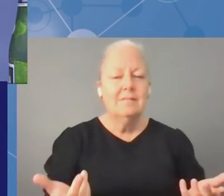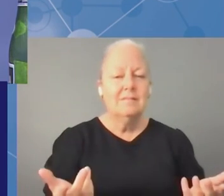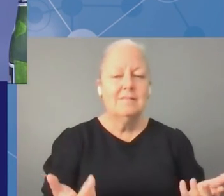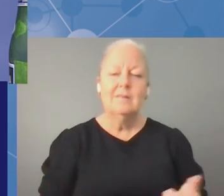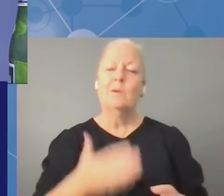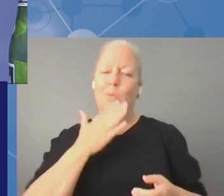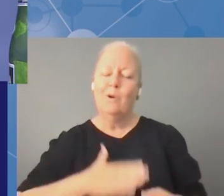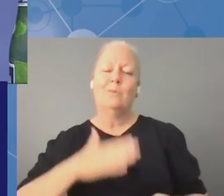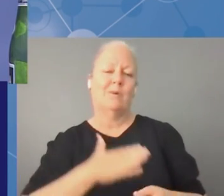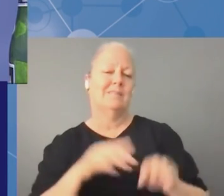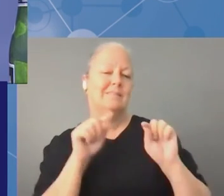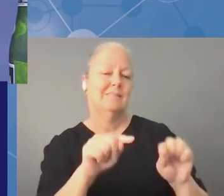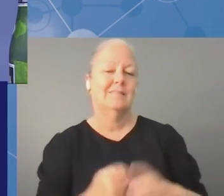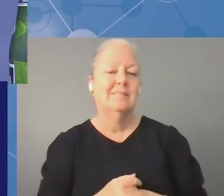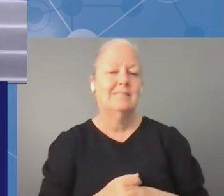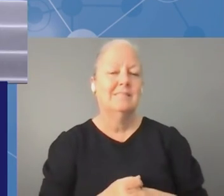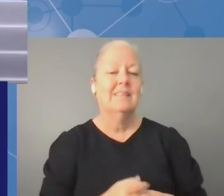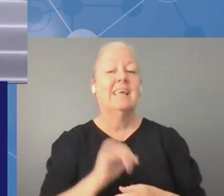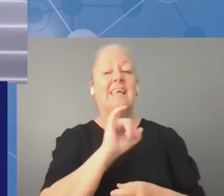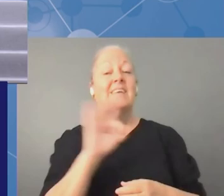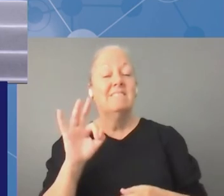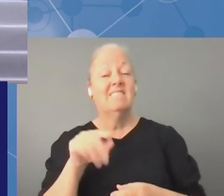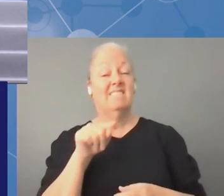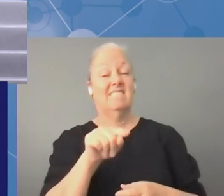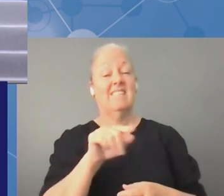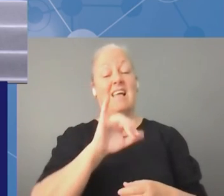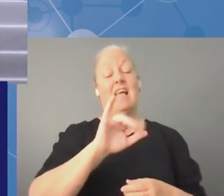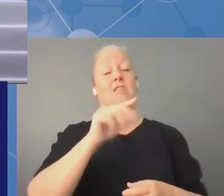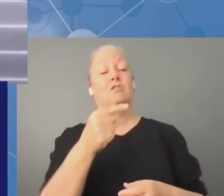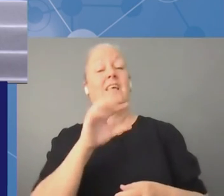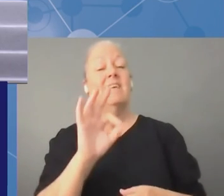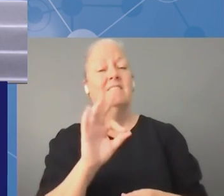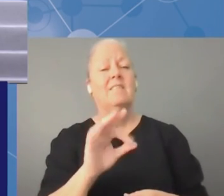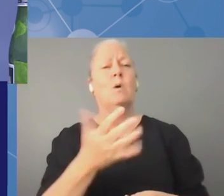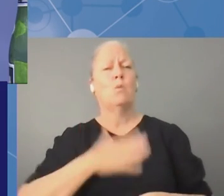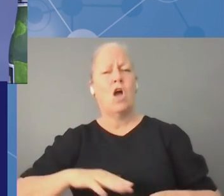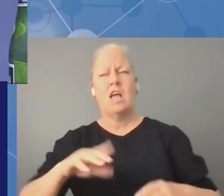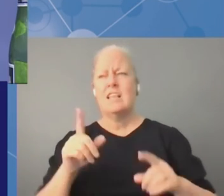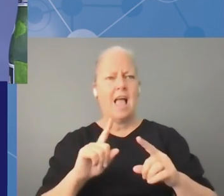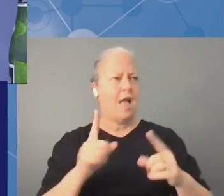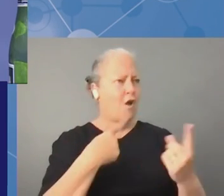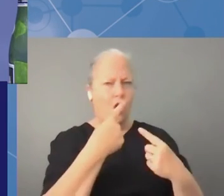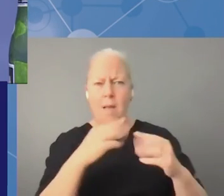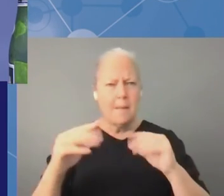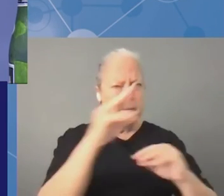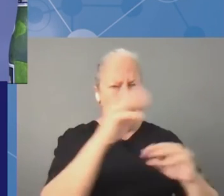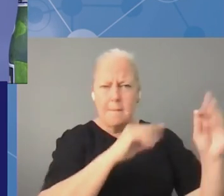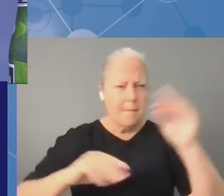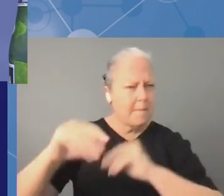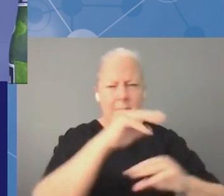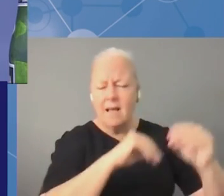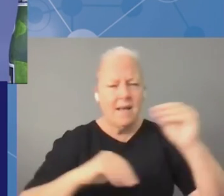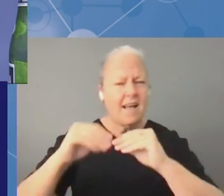temas controvertidos, dar la voz a aquellos que tienen temores